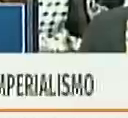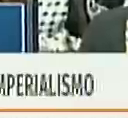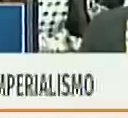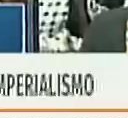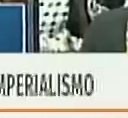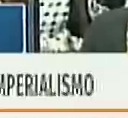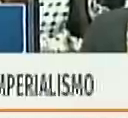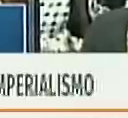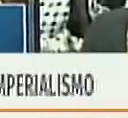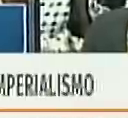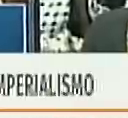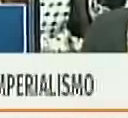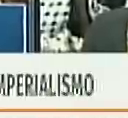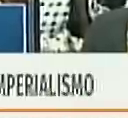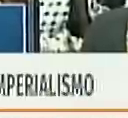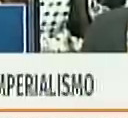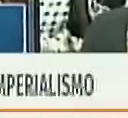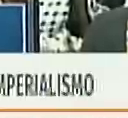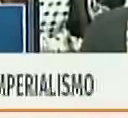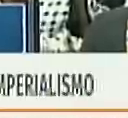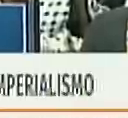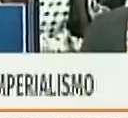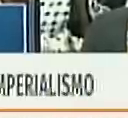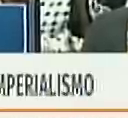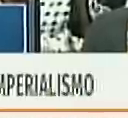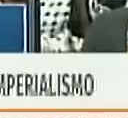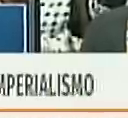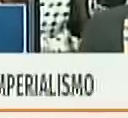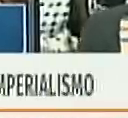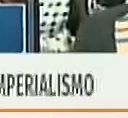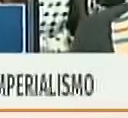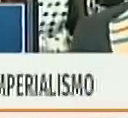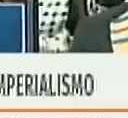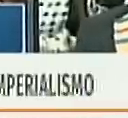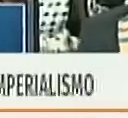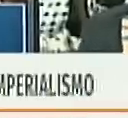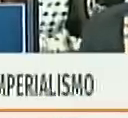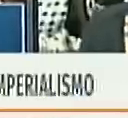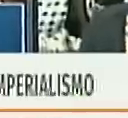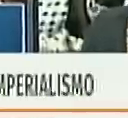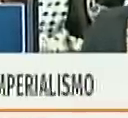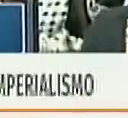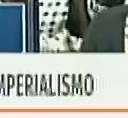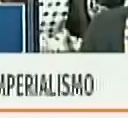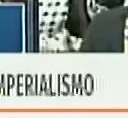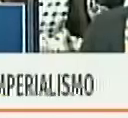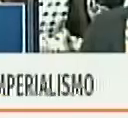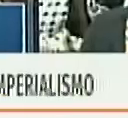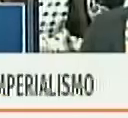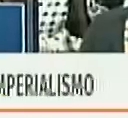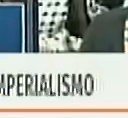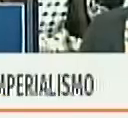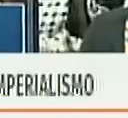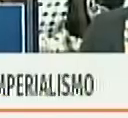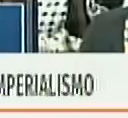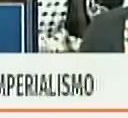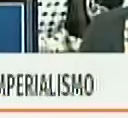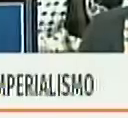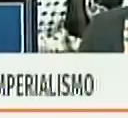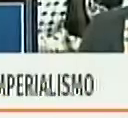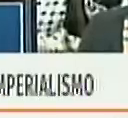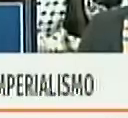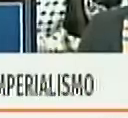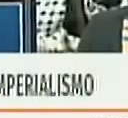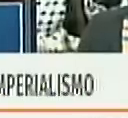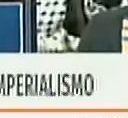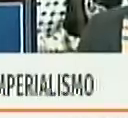estaban ahí? Ahí estaba Ramos Alú, estaba el señor Guanipa, estaba Dávila, estaban todos ellos.